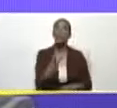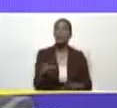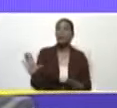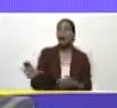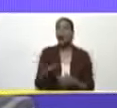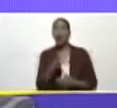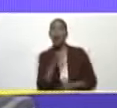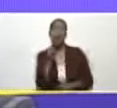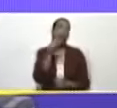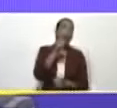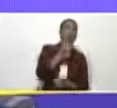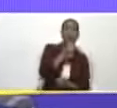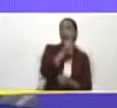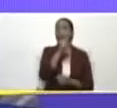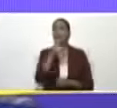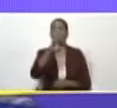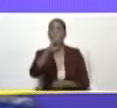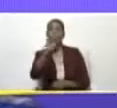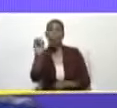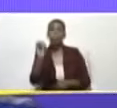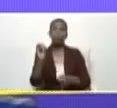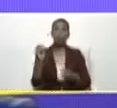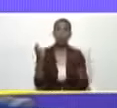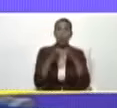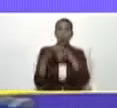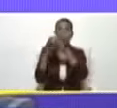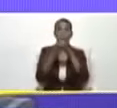coro se llamaba la estudiantina